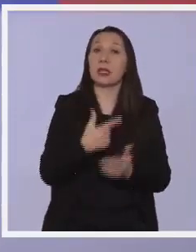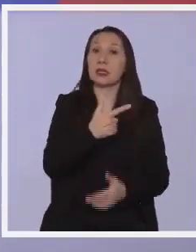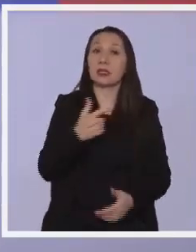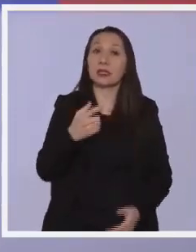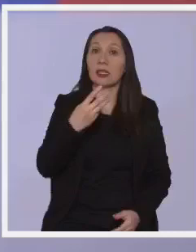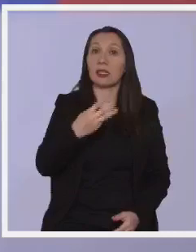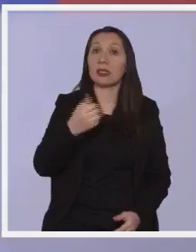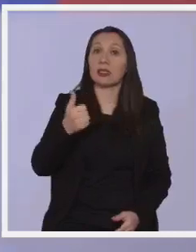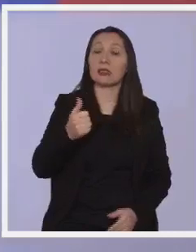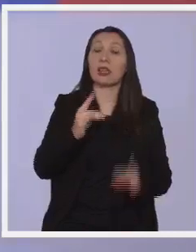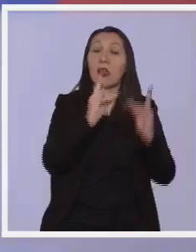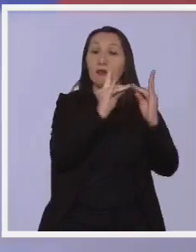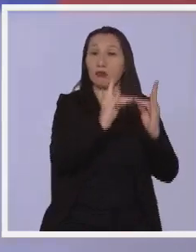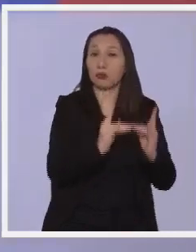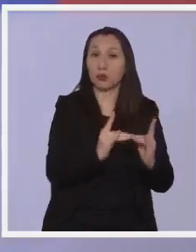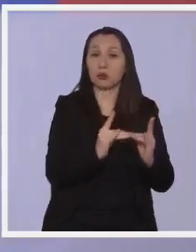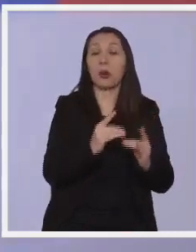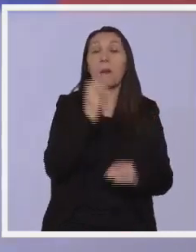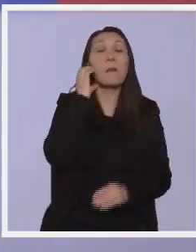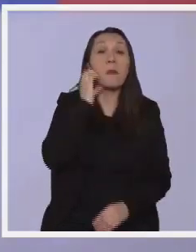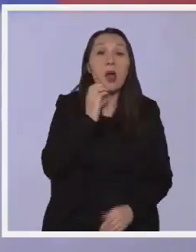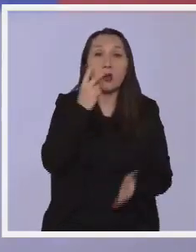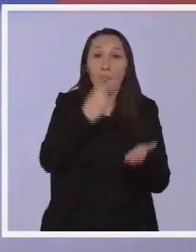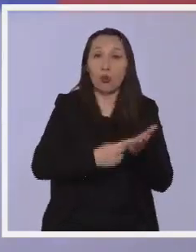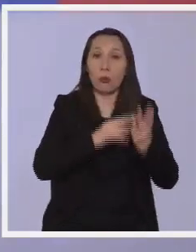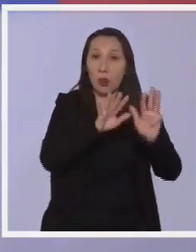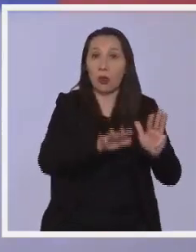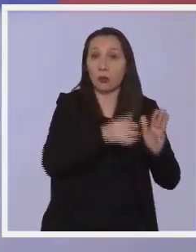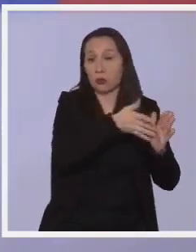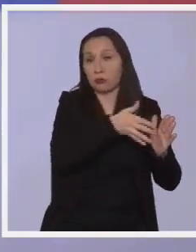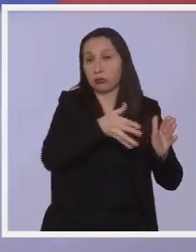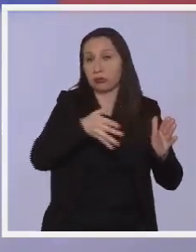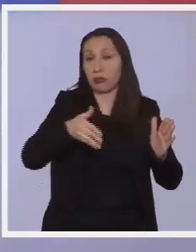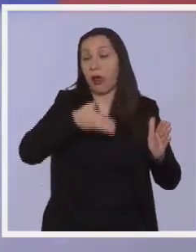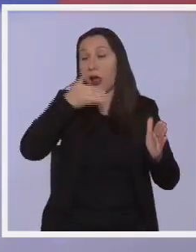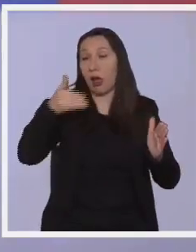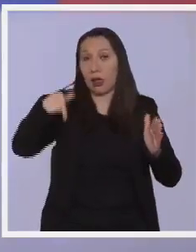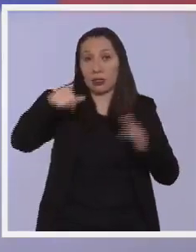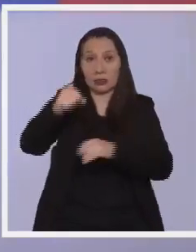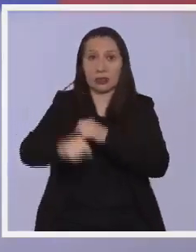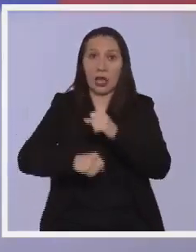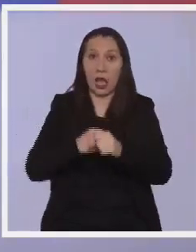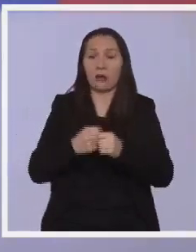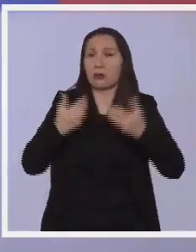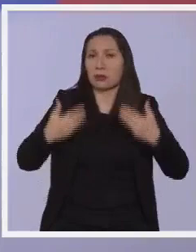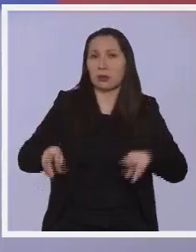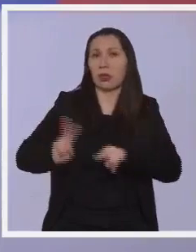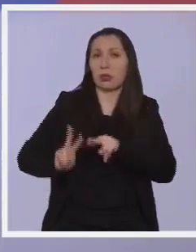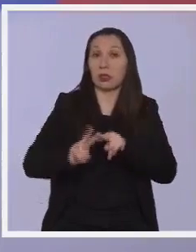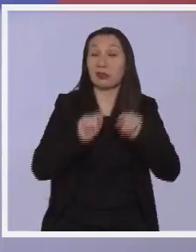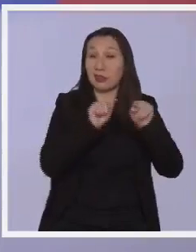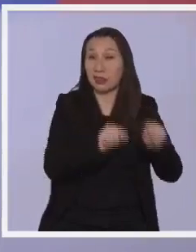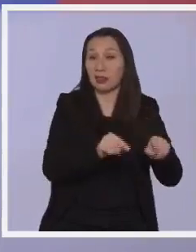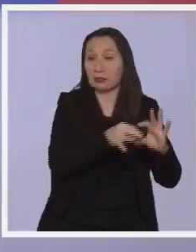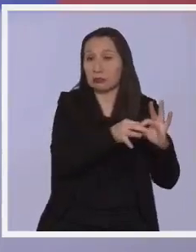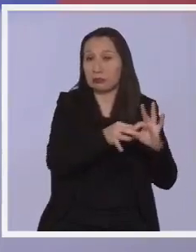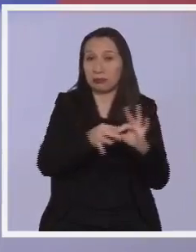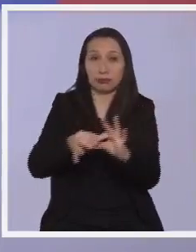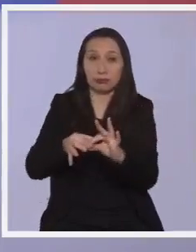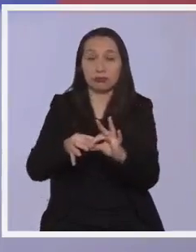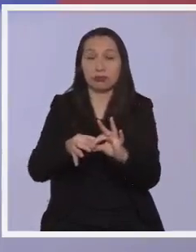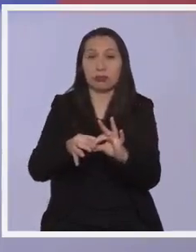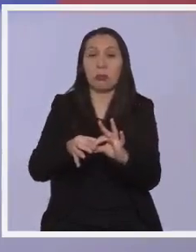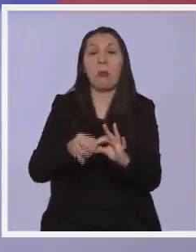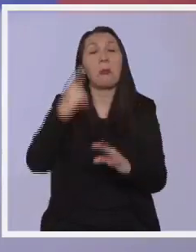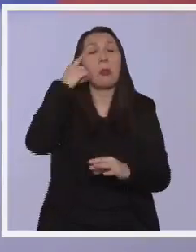1.736 funerales de alto riesgo entre mayo de 2019 y este año, que se han realizado, han causado, se